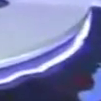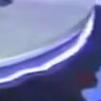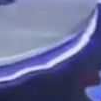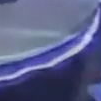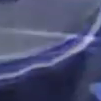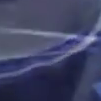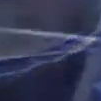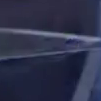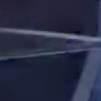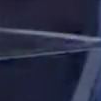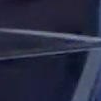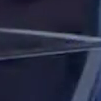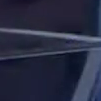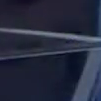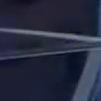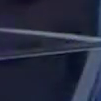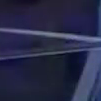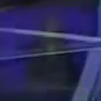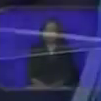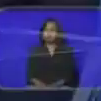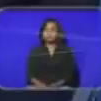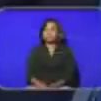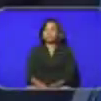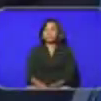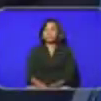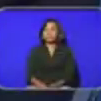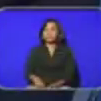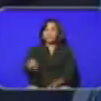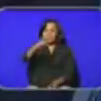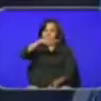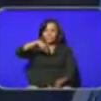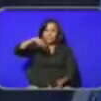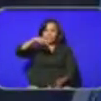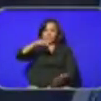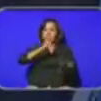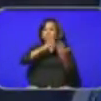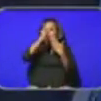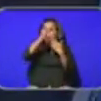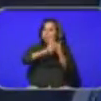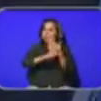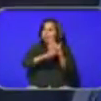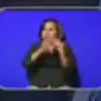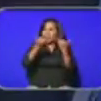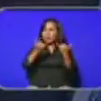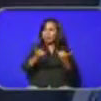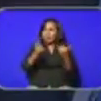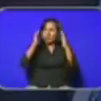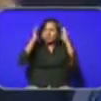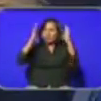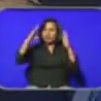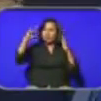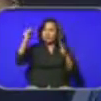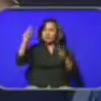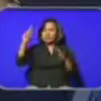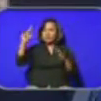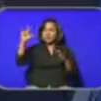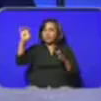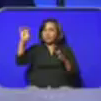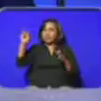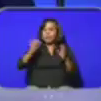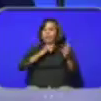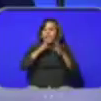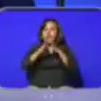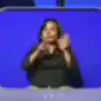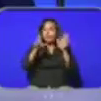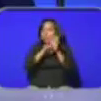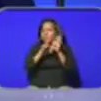Bien, regresamos y estamos en Panorama y como lo habíamos anunciado antes de la pausa, el ministro Luis Ernesto Carnes nos va a hablar un poco de esa ley. Se